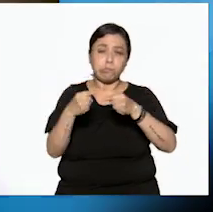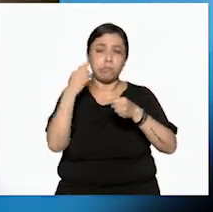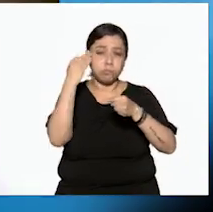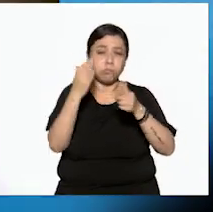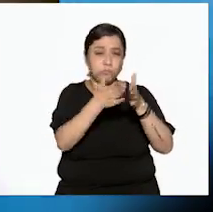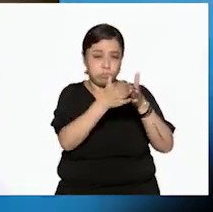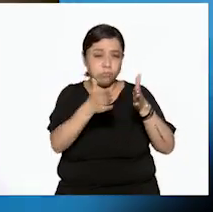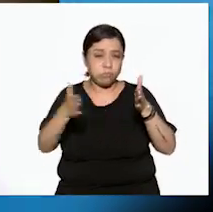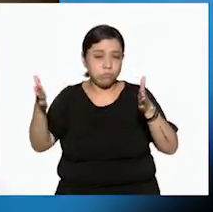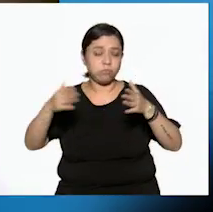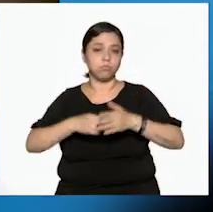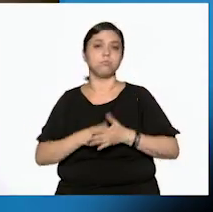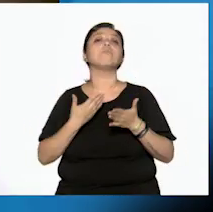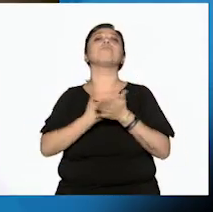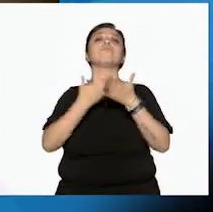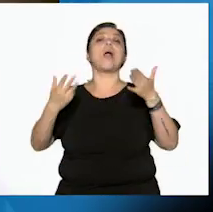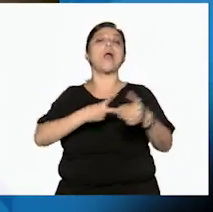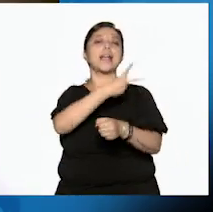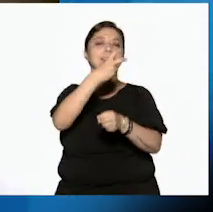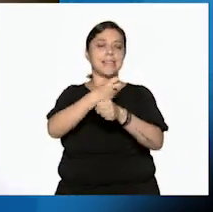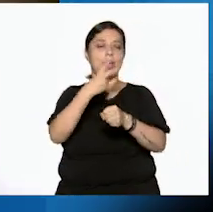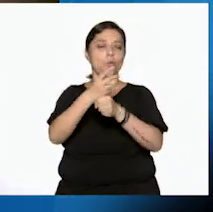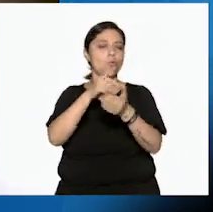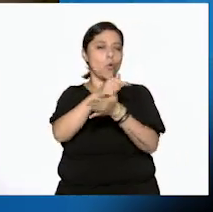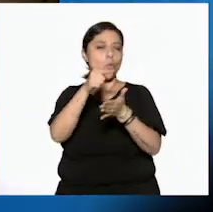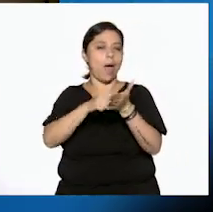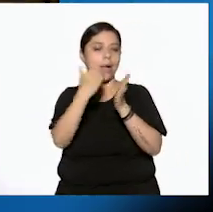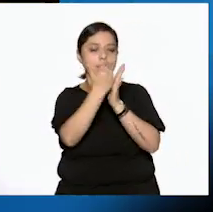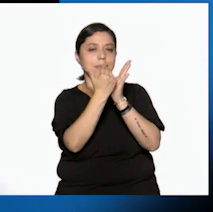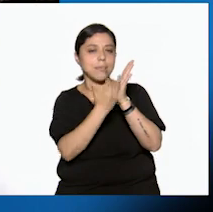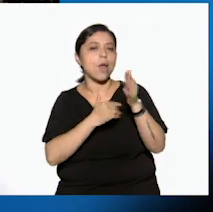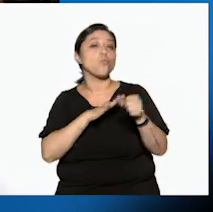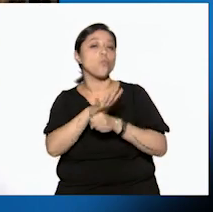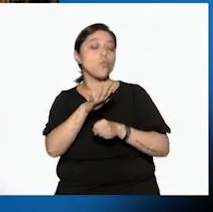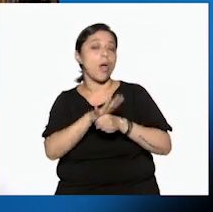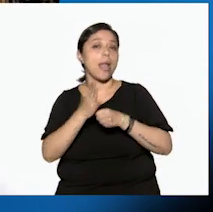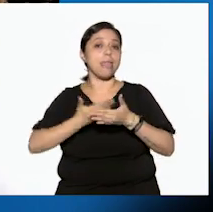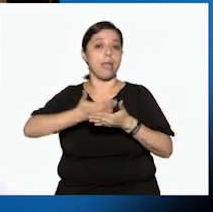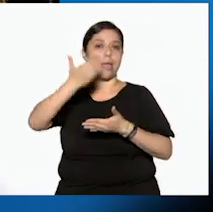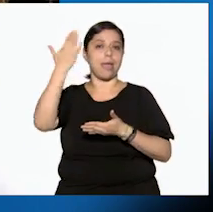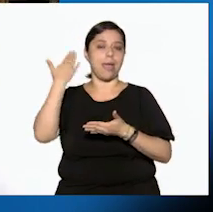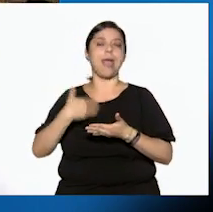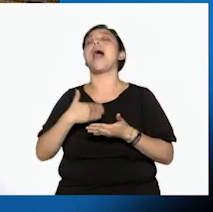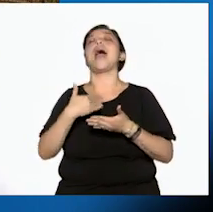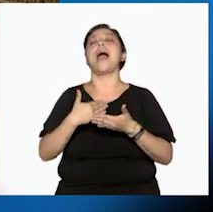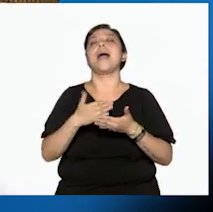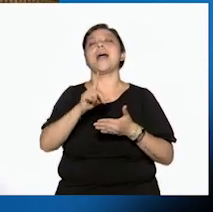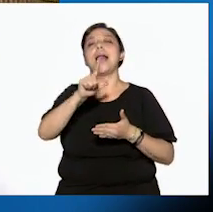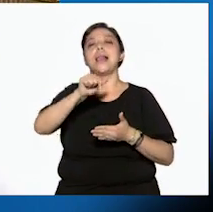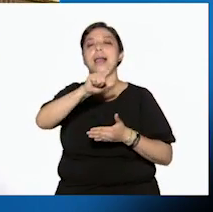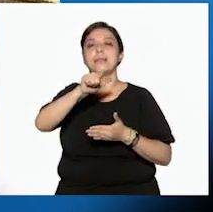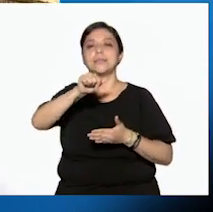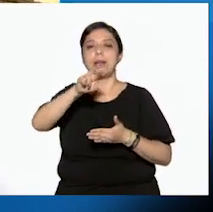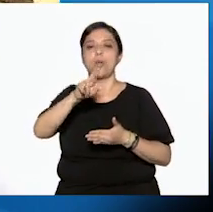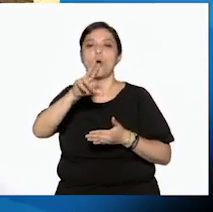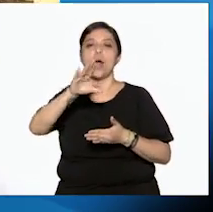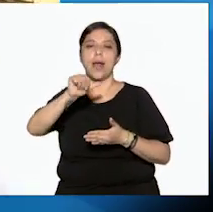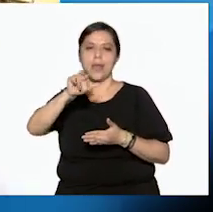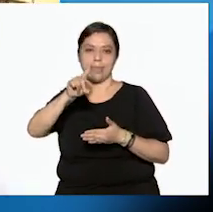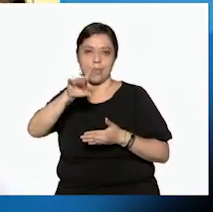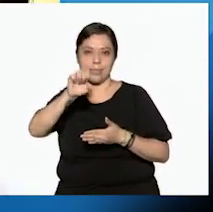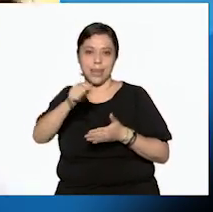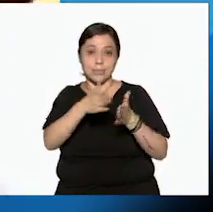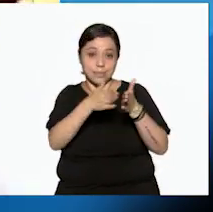Ha llegado el momento de conocer la posición número 2 de nuestro listado. Ocurrió durante el sexenio de Lázaro Cárdenas y para muchos